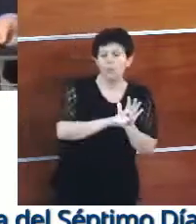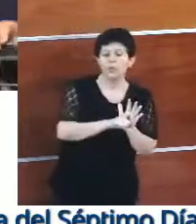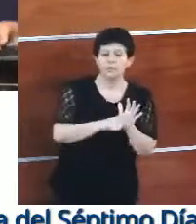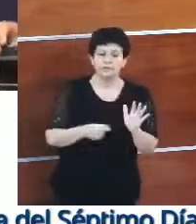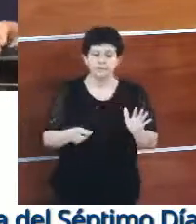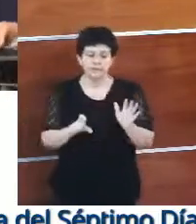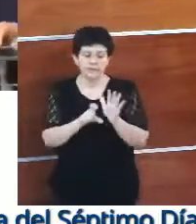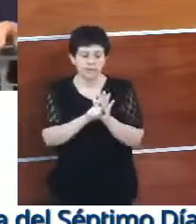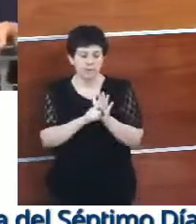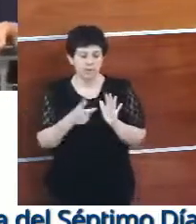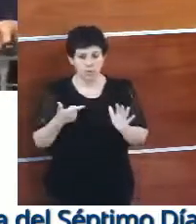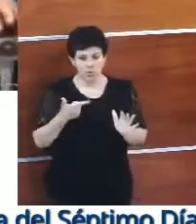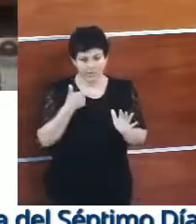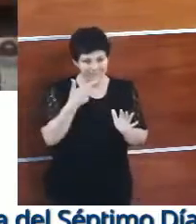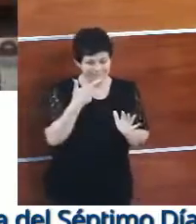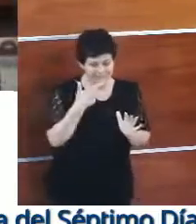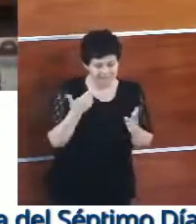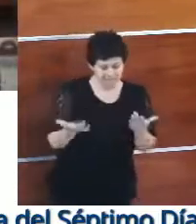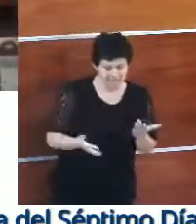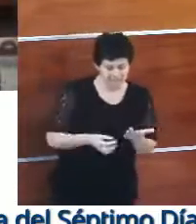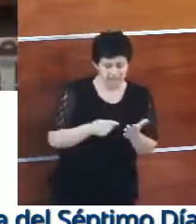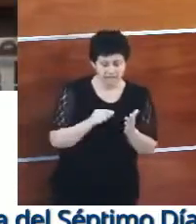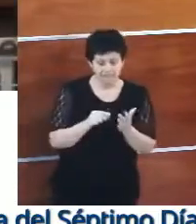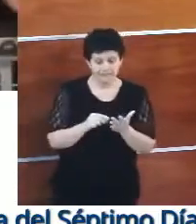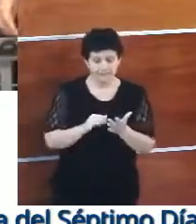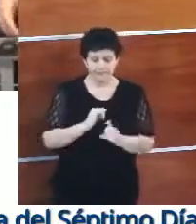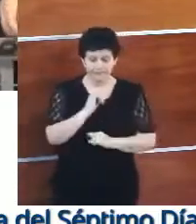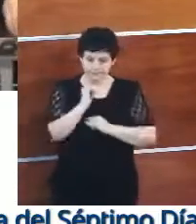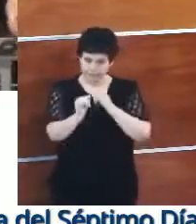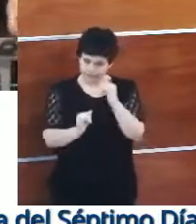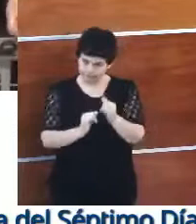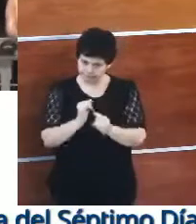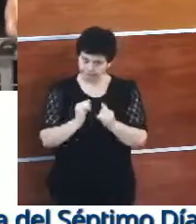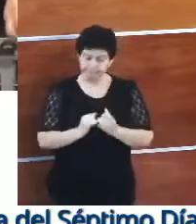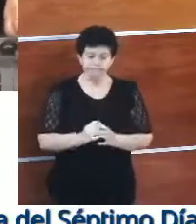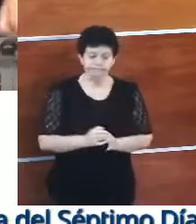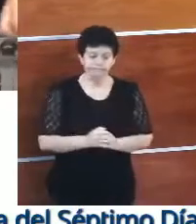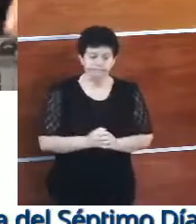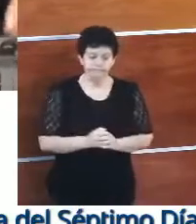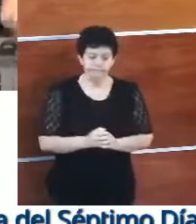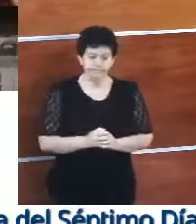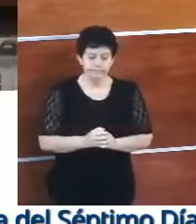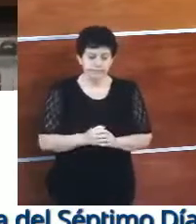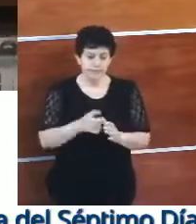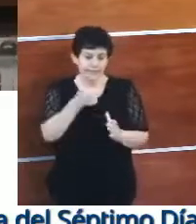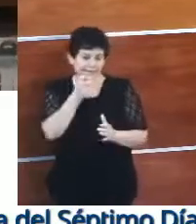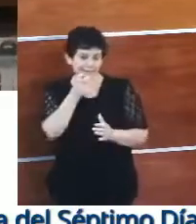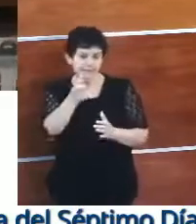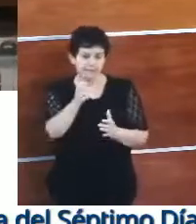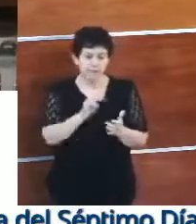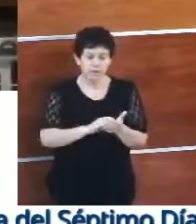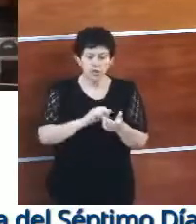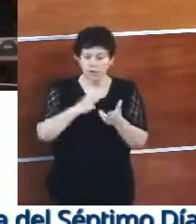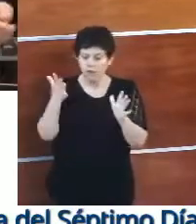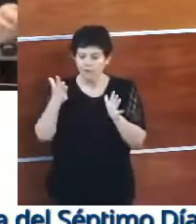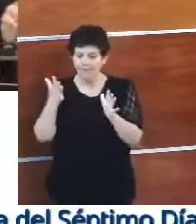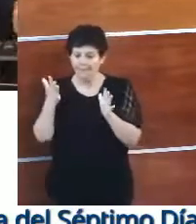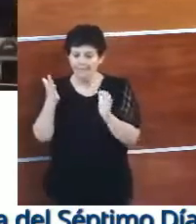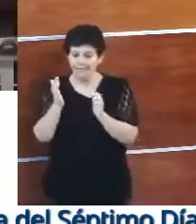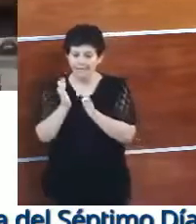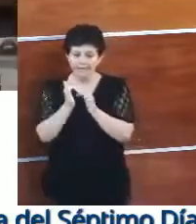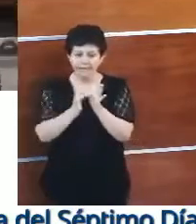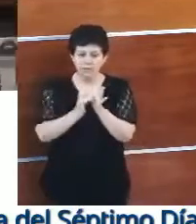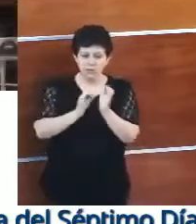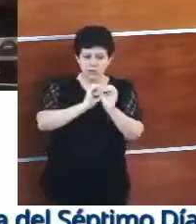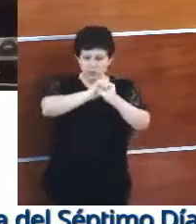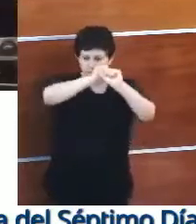apocalipto. ¿No? Esta hace un hincapié en aparecer con la idea de revelarse. Y fíjense, dice el